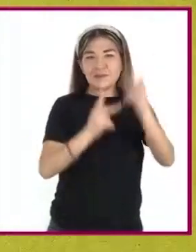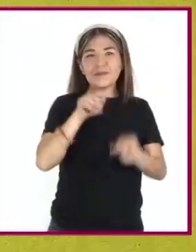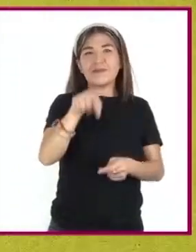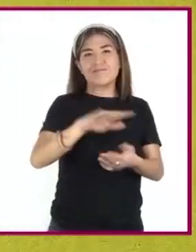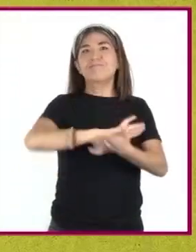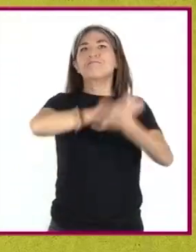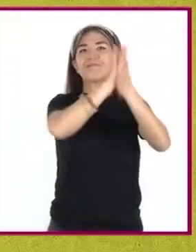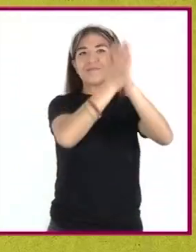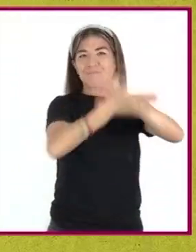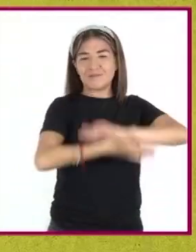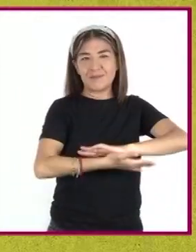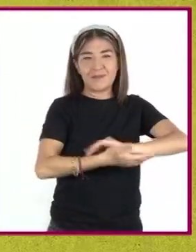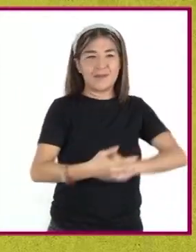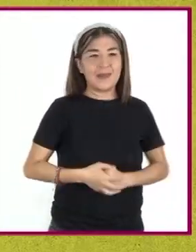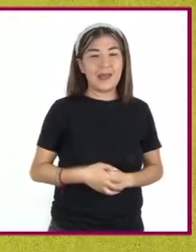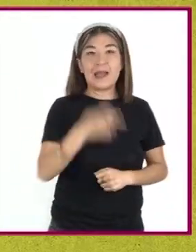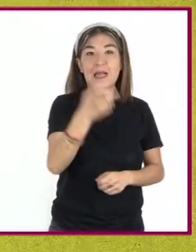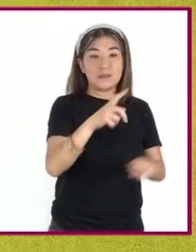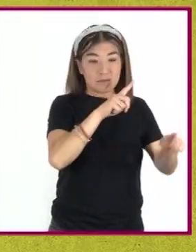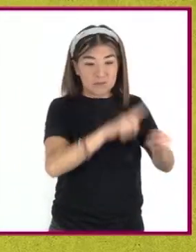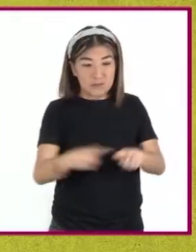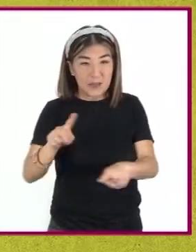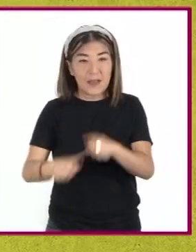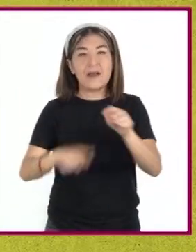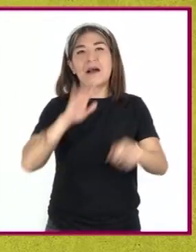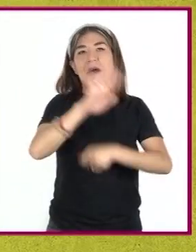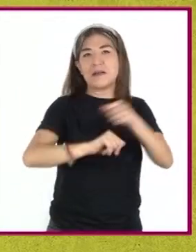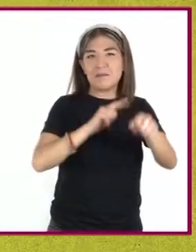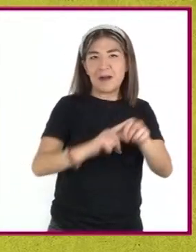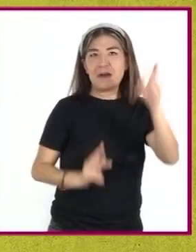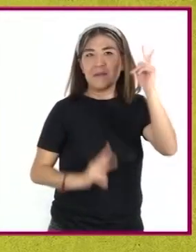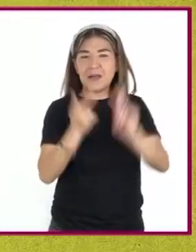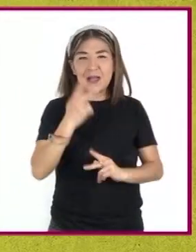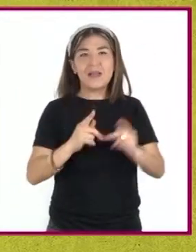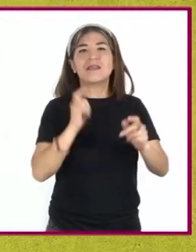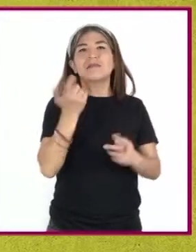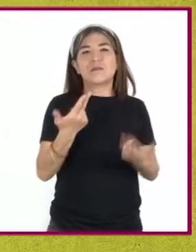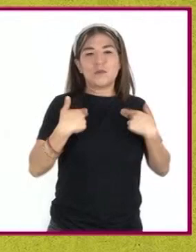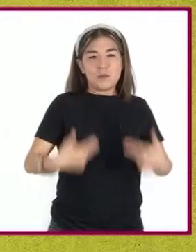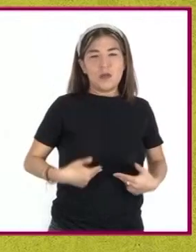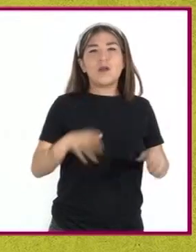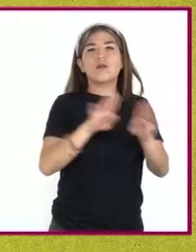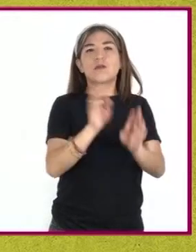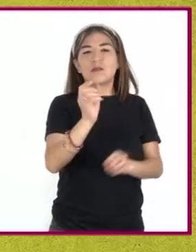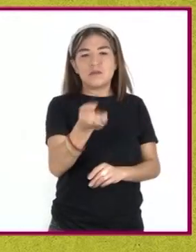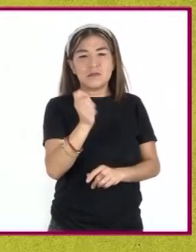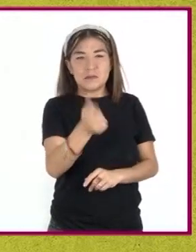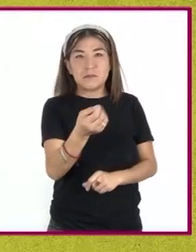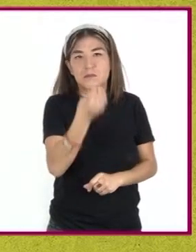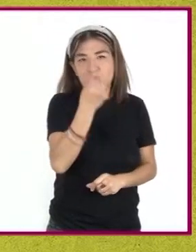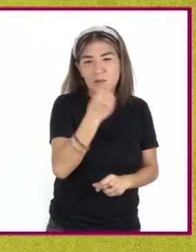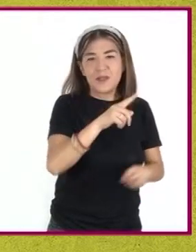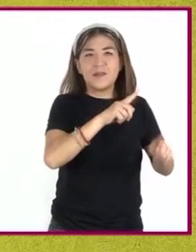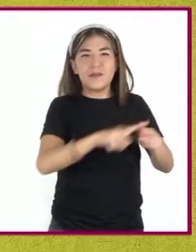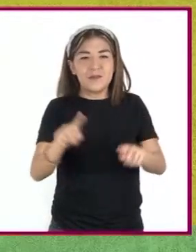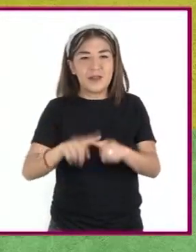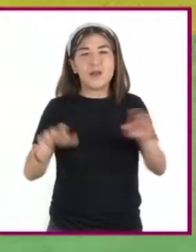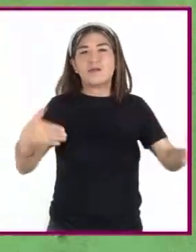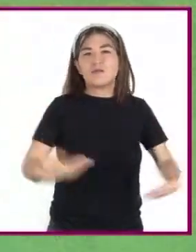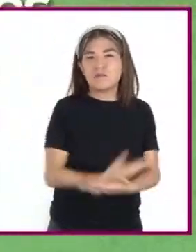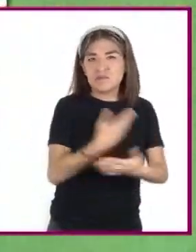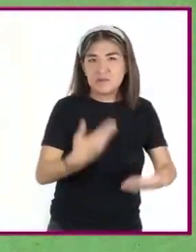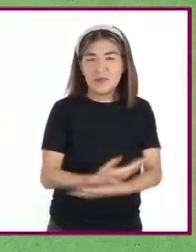Que la diversidad de seres vivos tiene distintas formas de nutrición, relación con el medio y